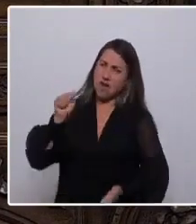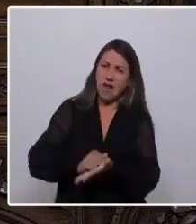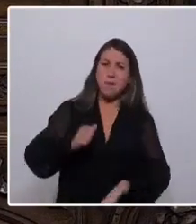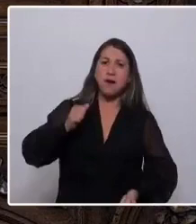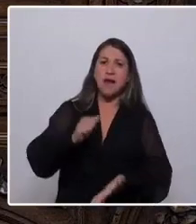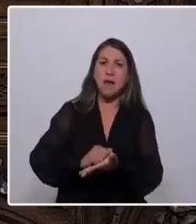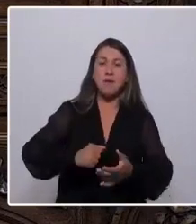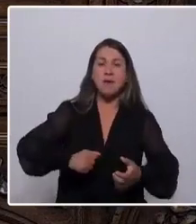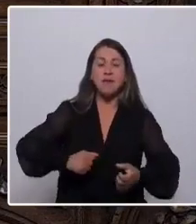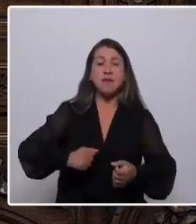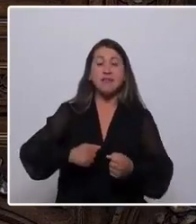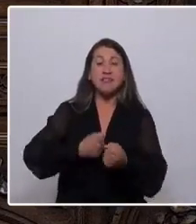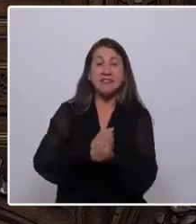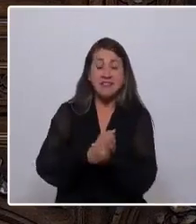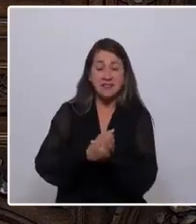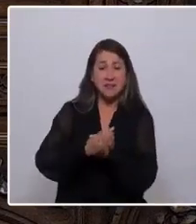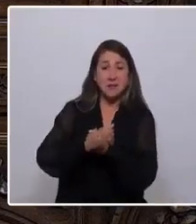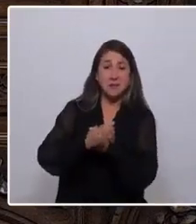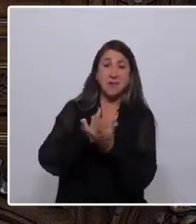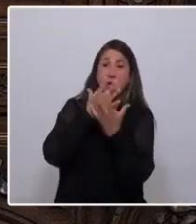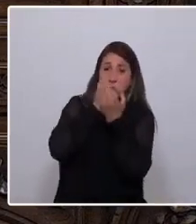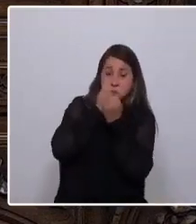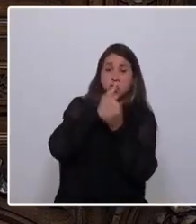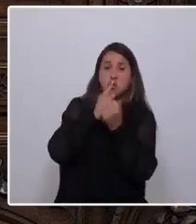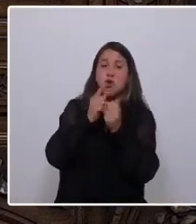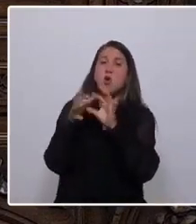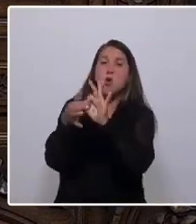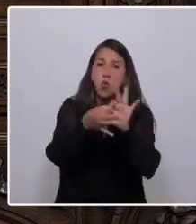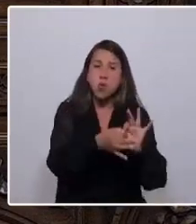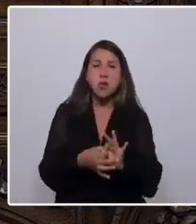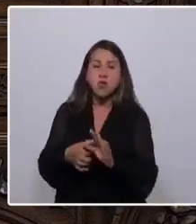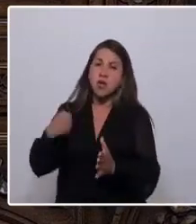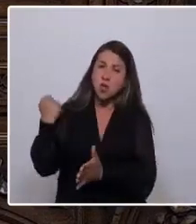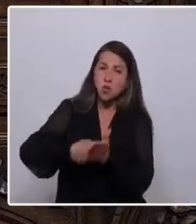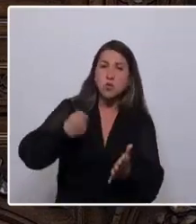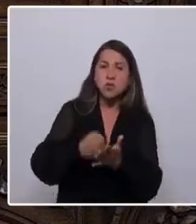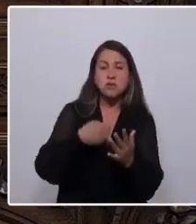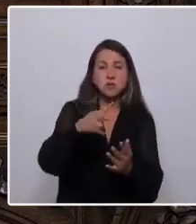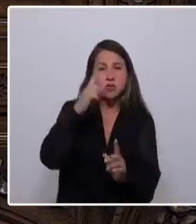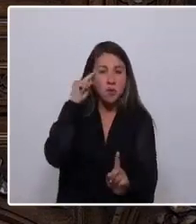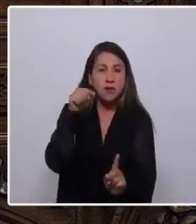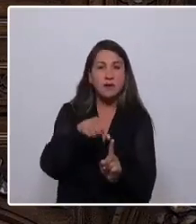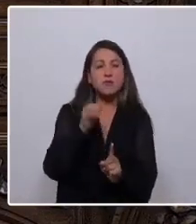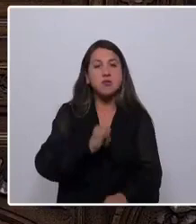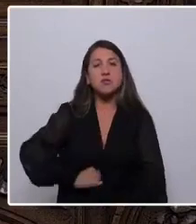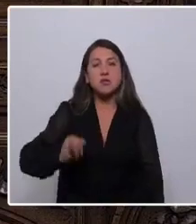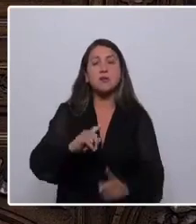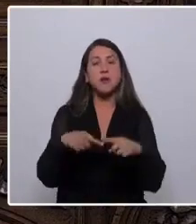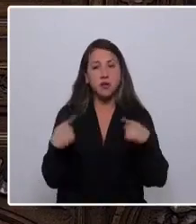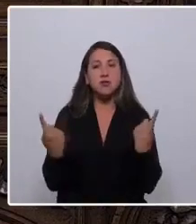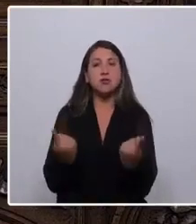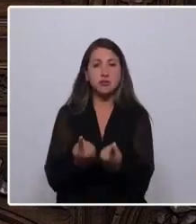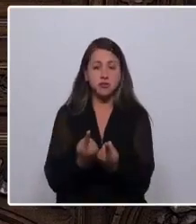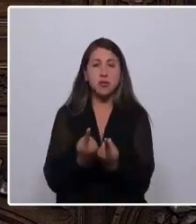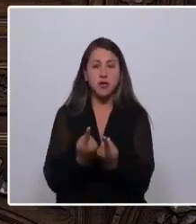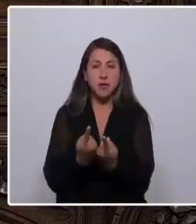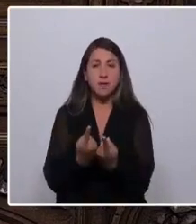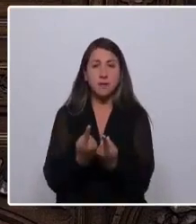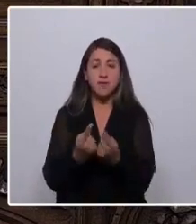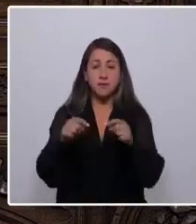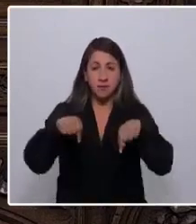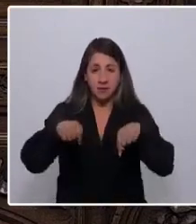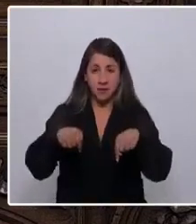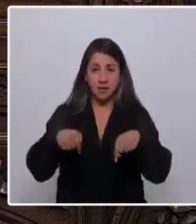detengan. Únanse, manténganse unidas y empujen con fuerza su destino. Nosotras, desde